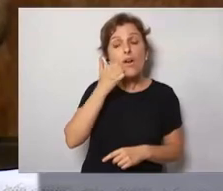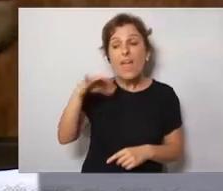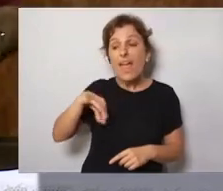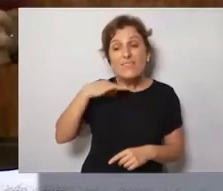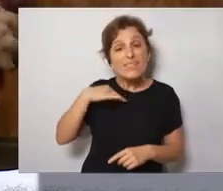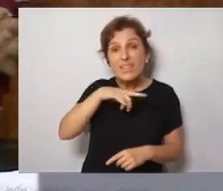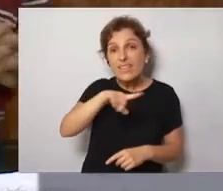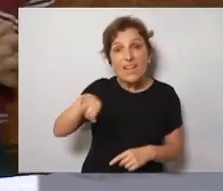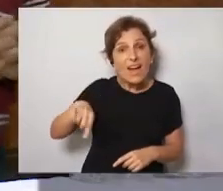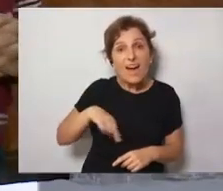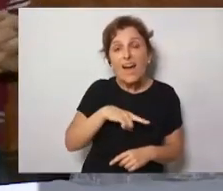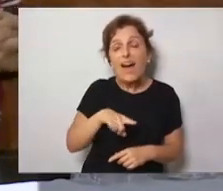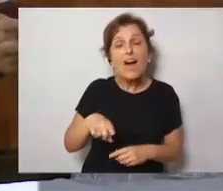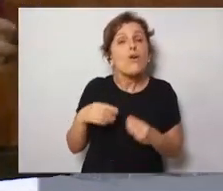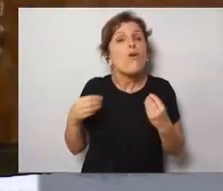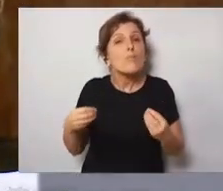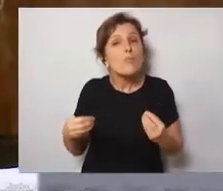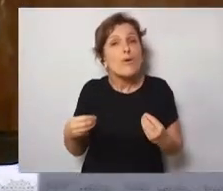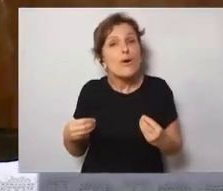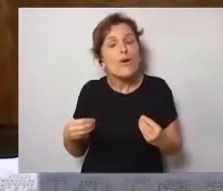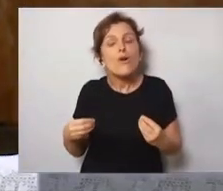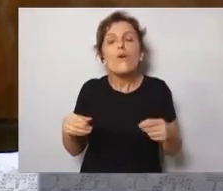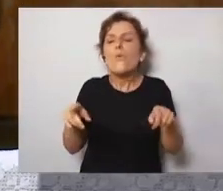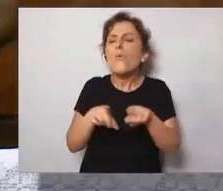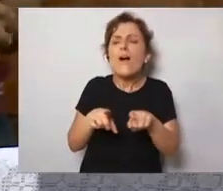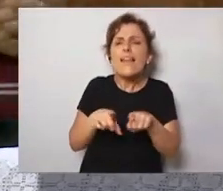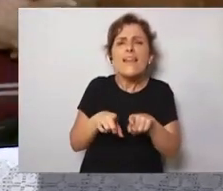señor que no es así